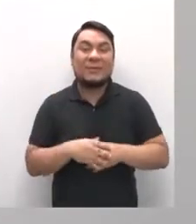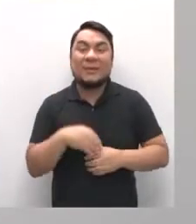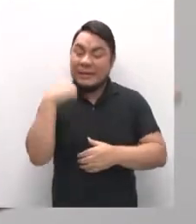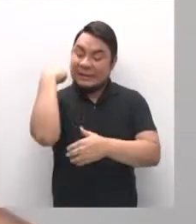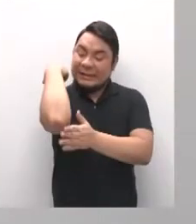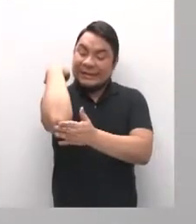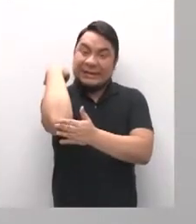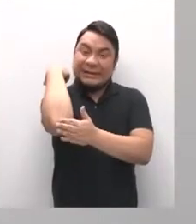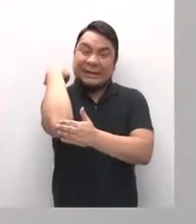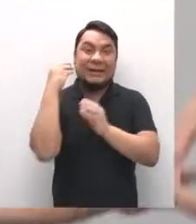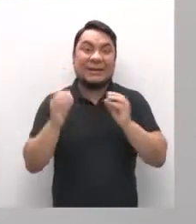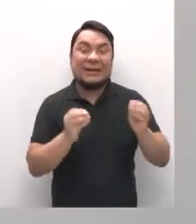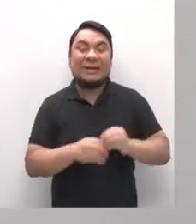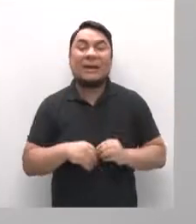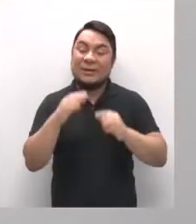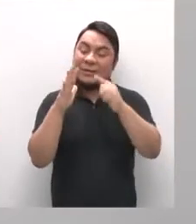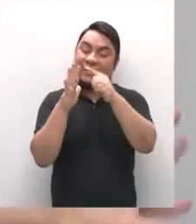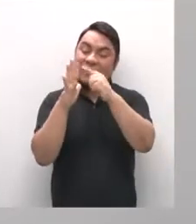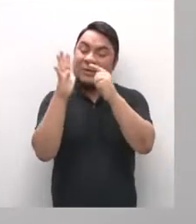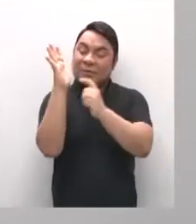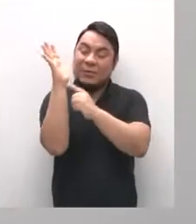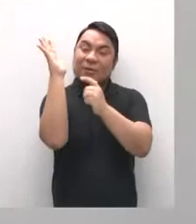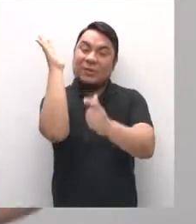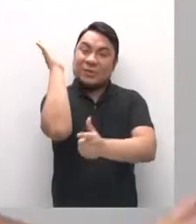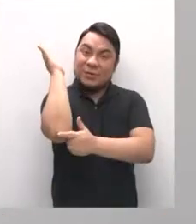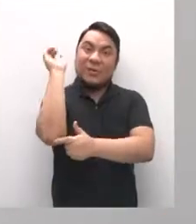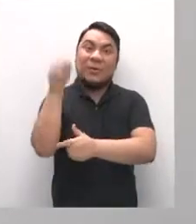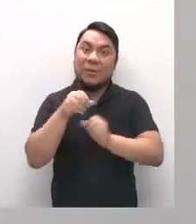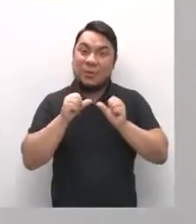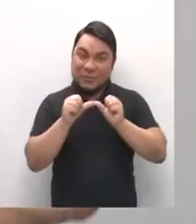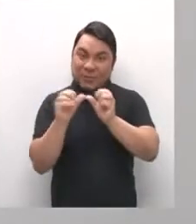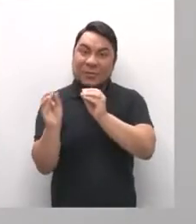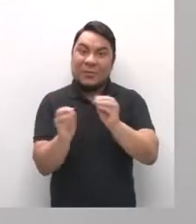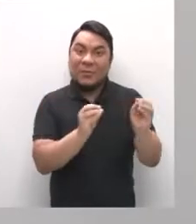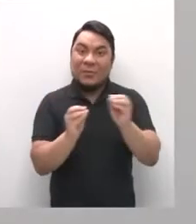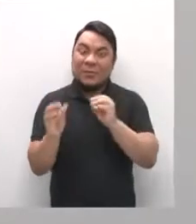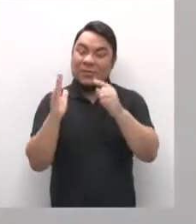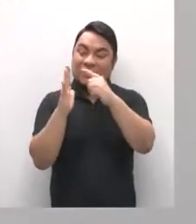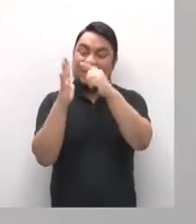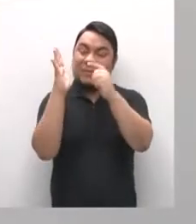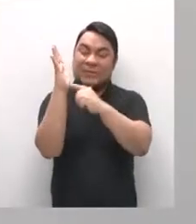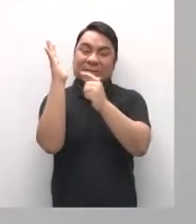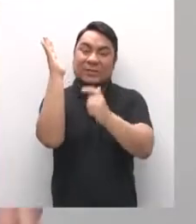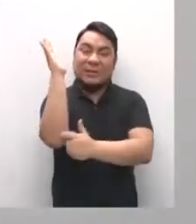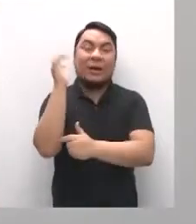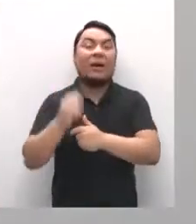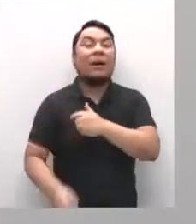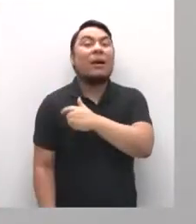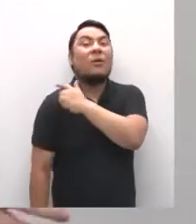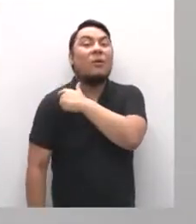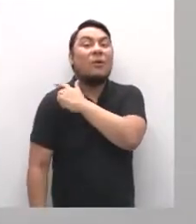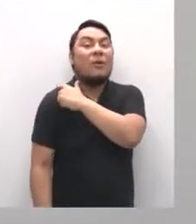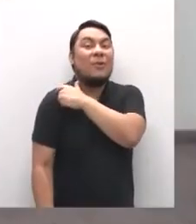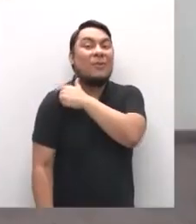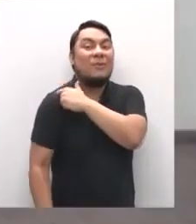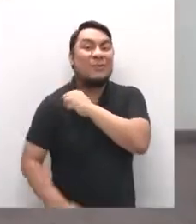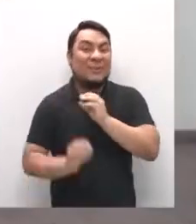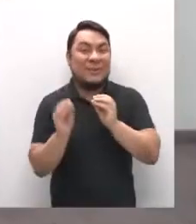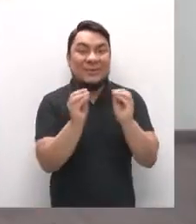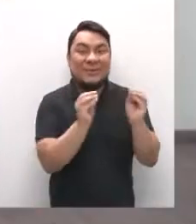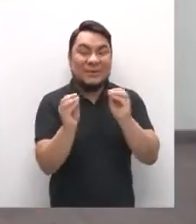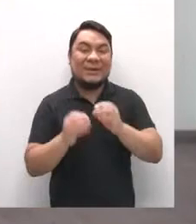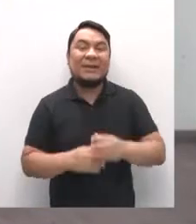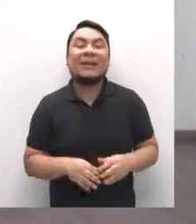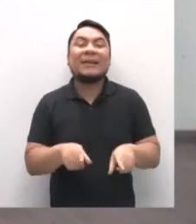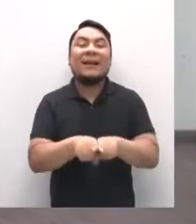Codos. Dedos, muñecas, codos. Sin dejar de mover los dedos, movemos las muñecas, los codos, los hombros ahora.